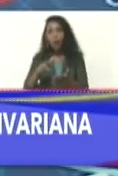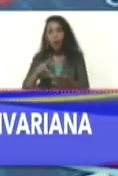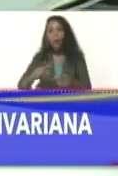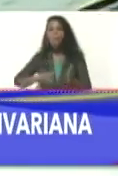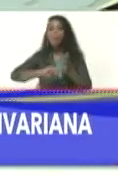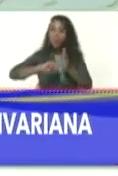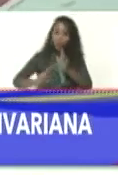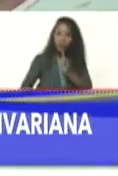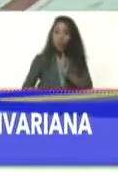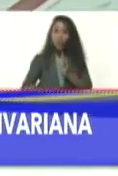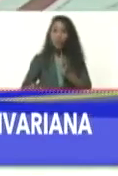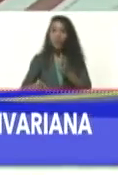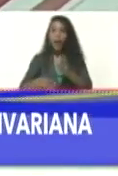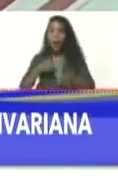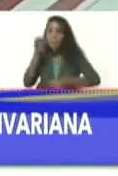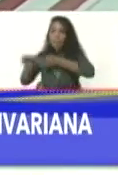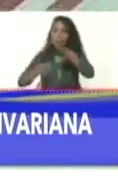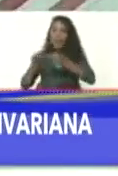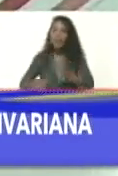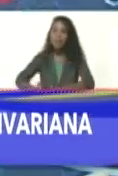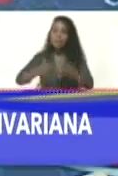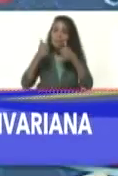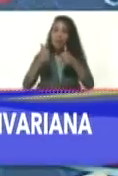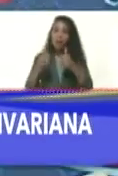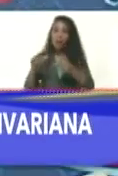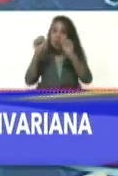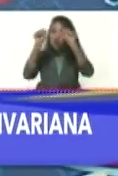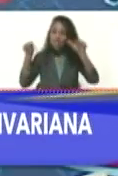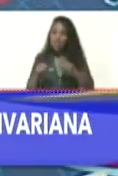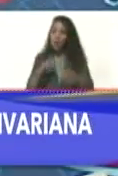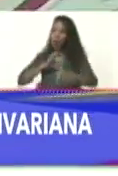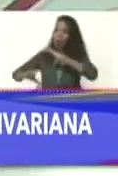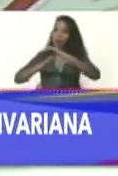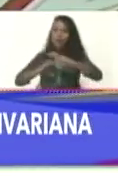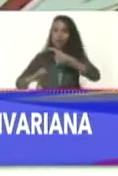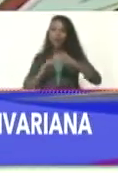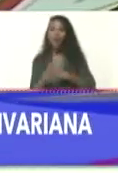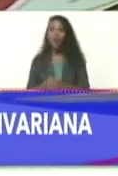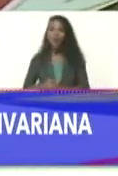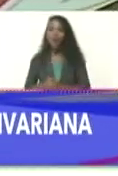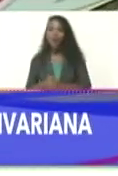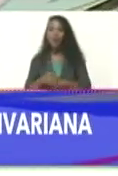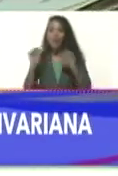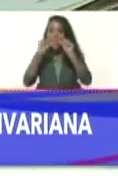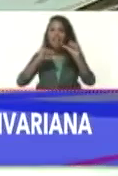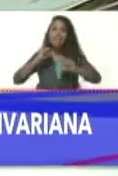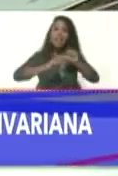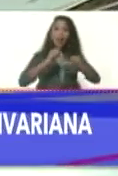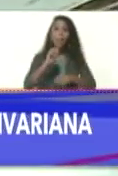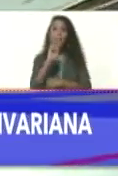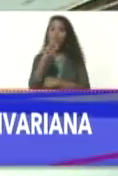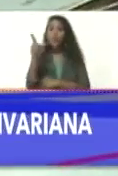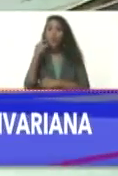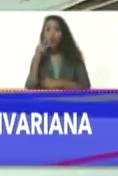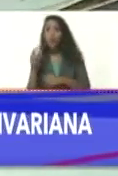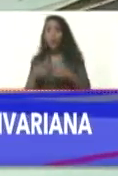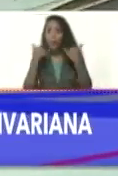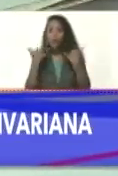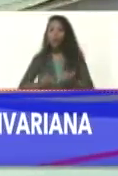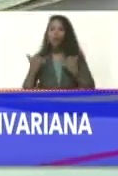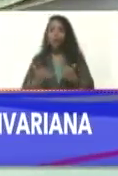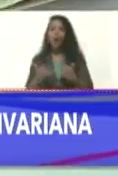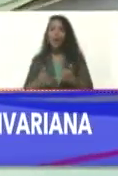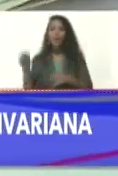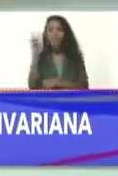ejecútese y explíquese muy bien para tener un sistema de comunicación del siglo XXI, de lo más moderno que puede haber